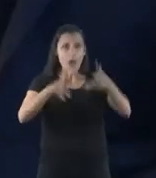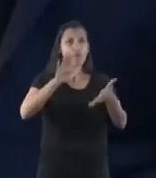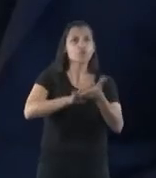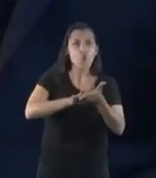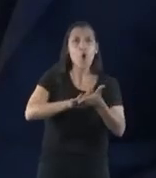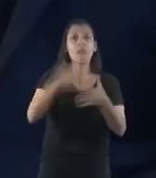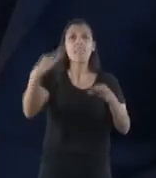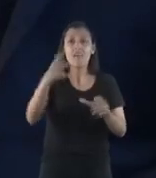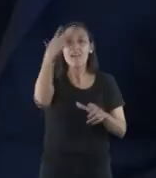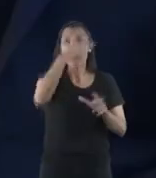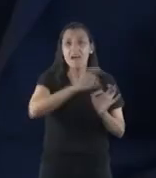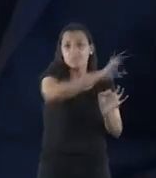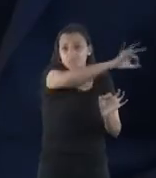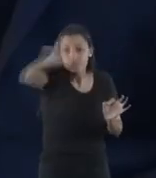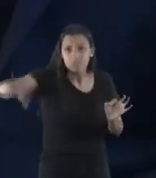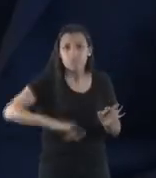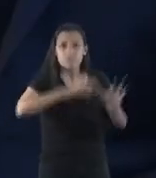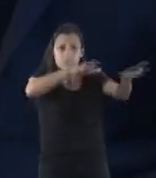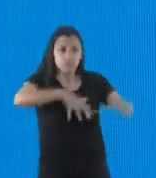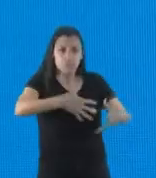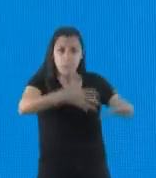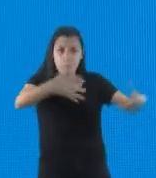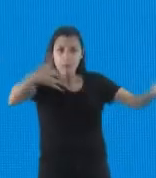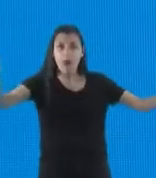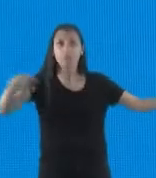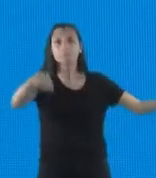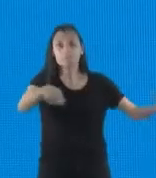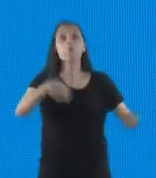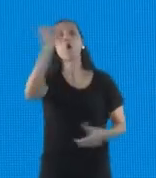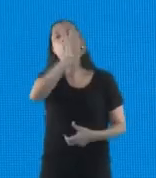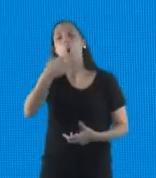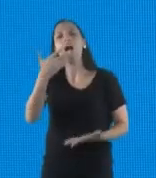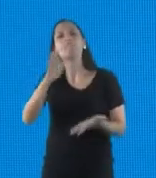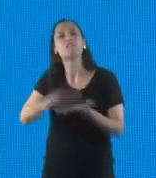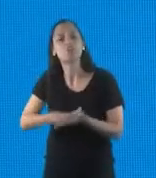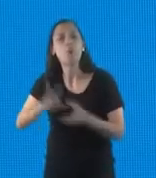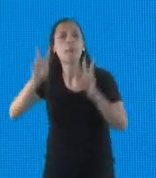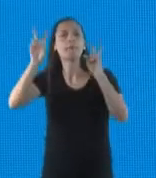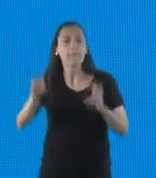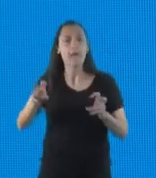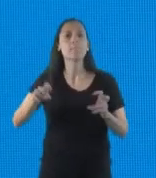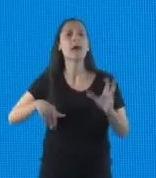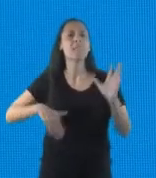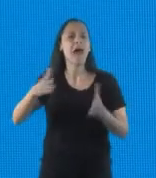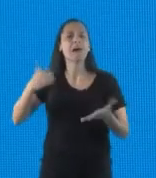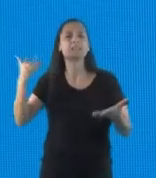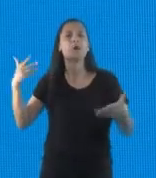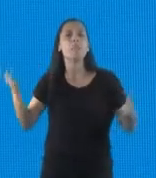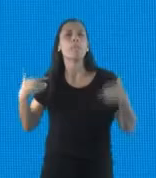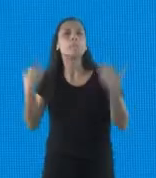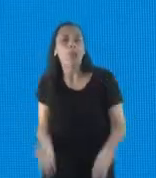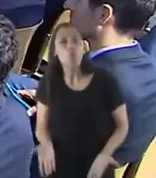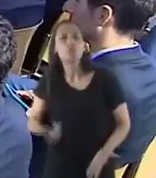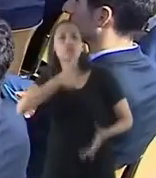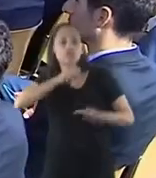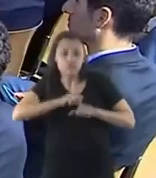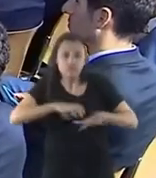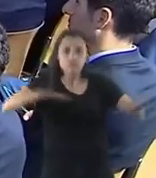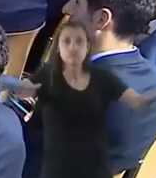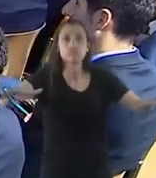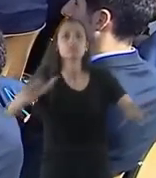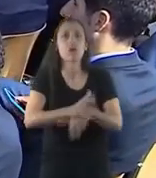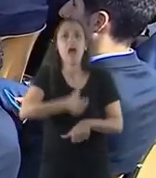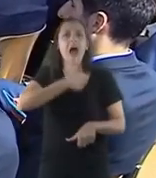la superficie cultivable, cuando hablamos de aumentar nuestra capacidad de riego, agua en